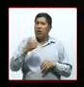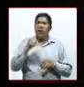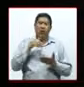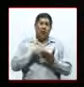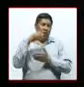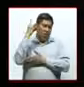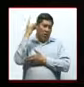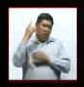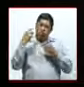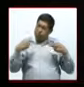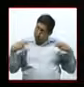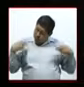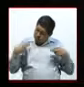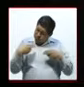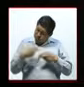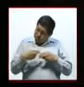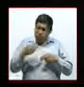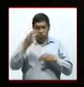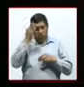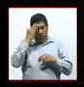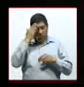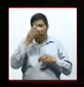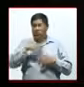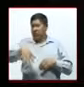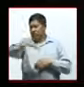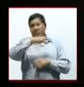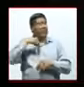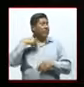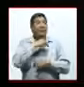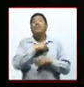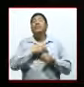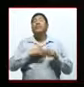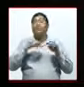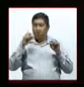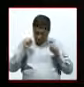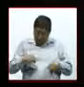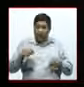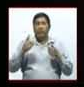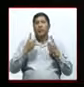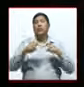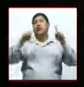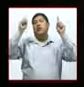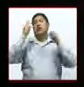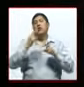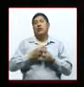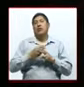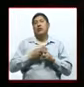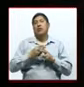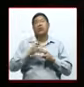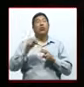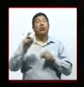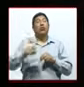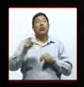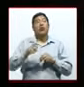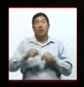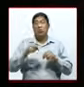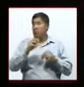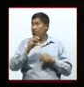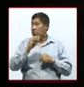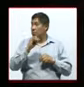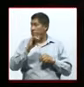10.000 bolivianos urgentemente. Y yo sé que entre ustedes y nosotros vamos a lograrlo prontamente. Y no es necesario,